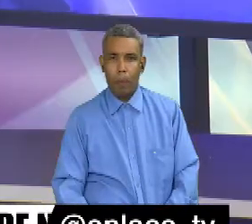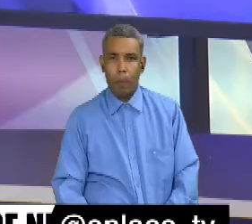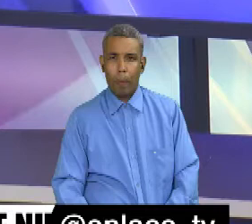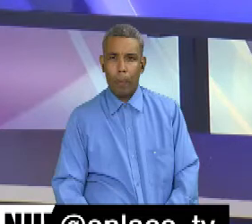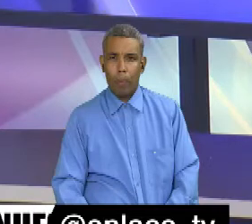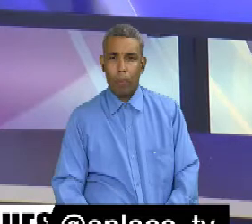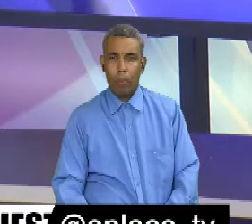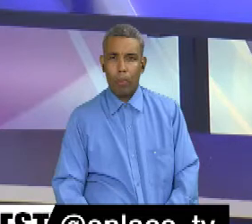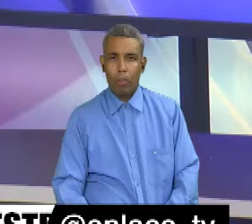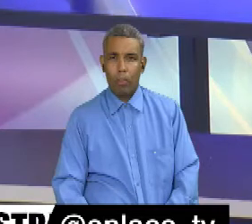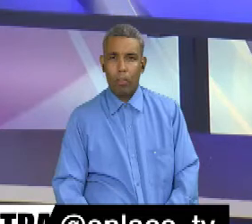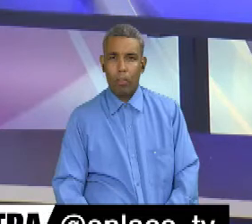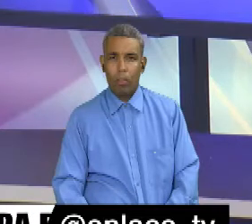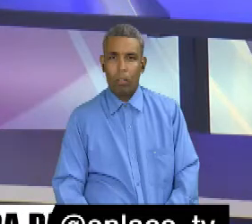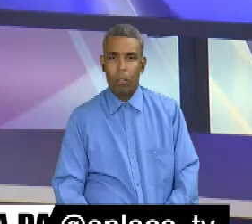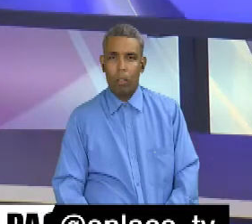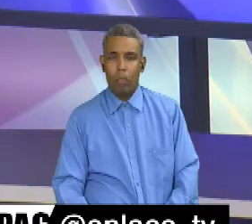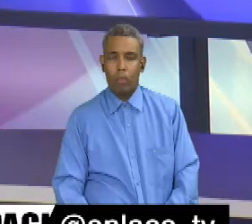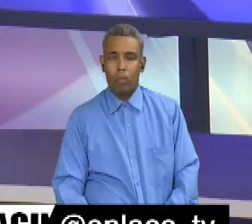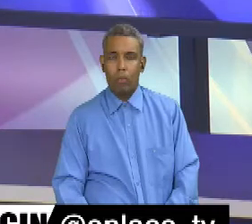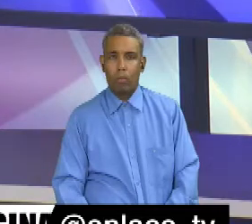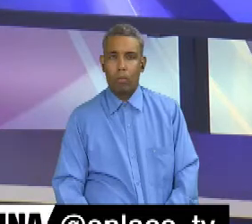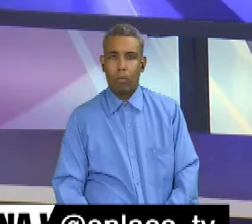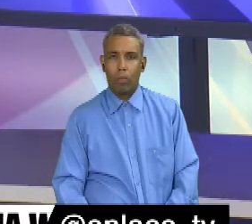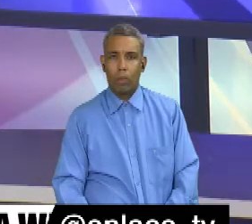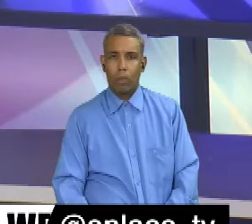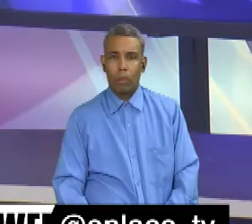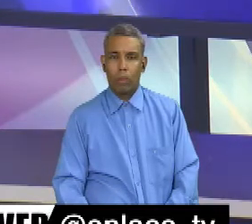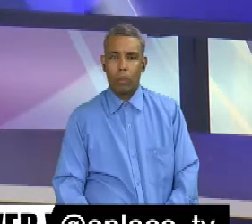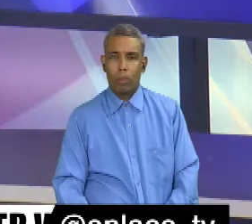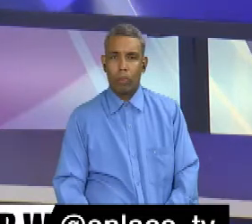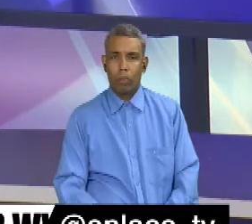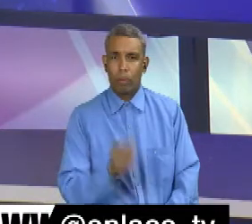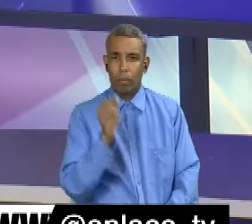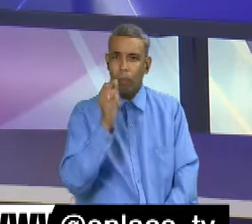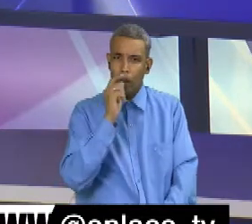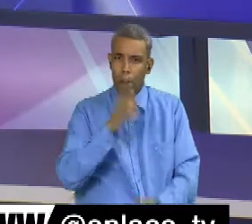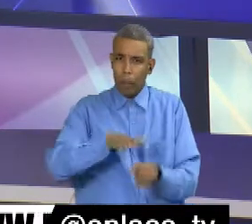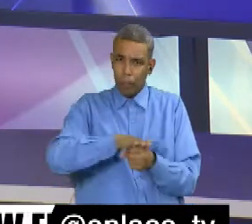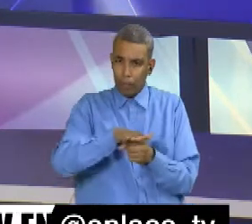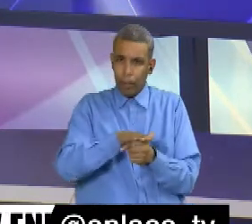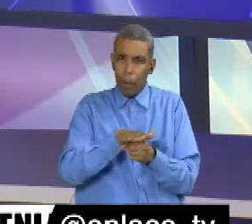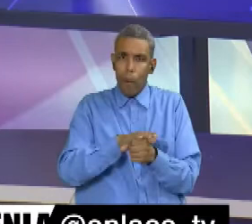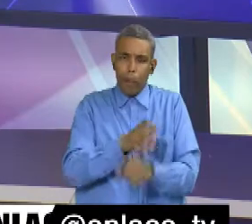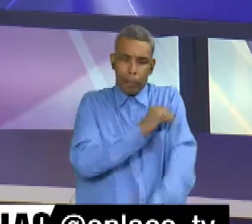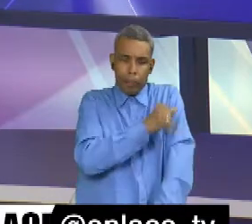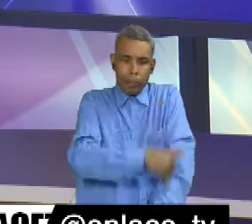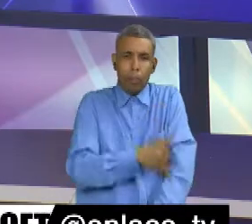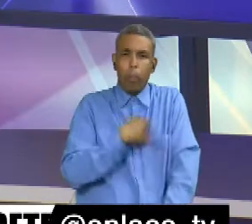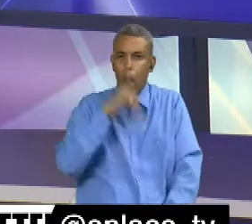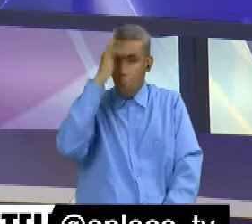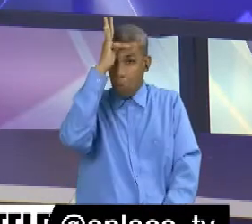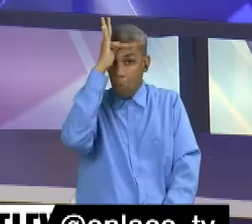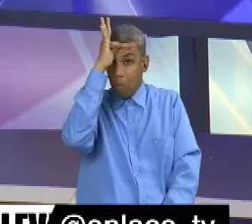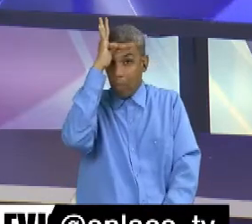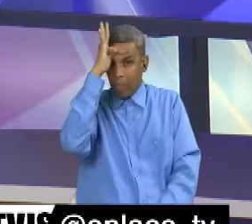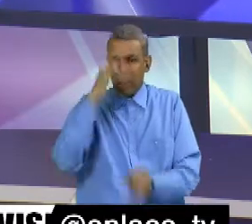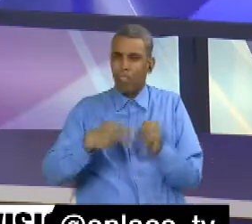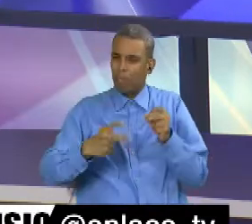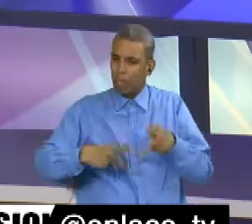Y en otras noticias, por problemas de presupuesto, los empleados del Hospital Héctor Abad Gómez del municipio de Yondó decidieron suspender sus labores